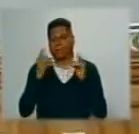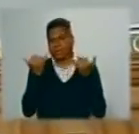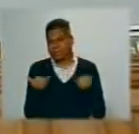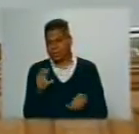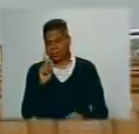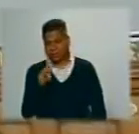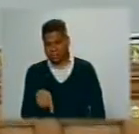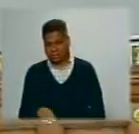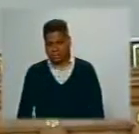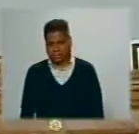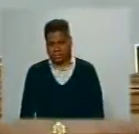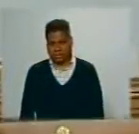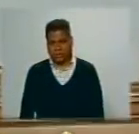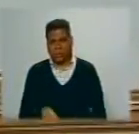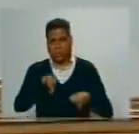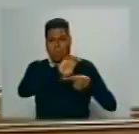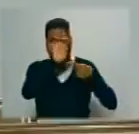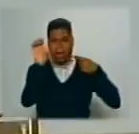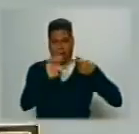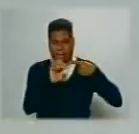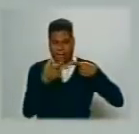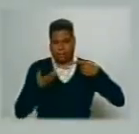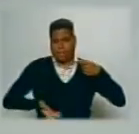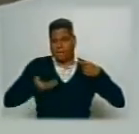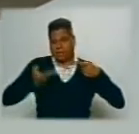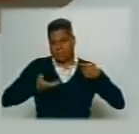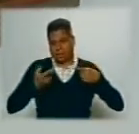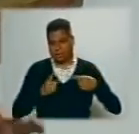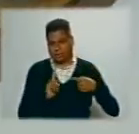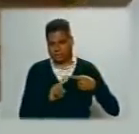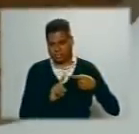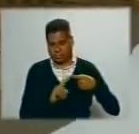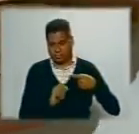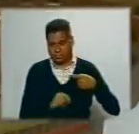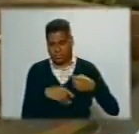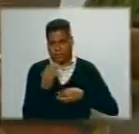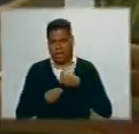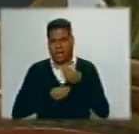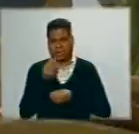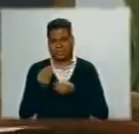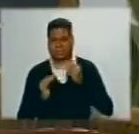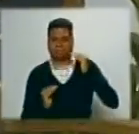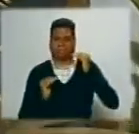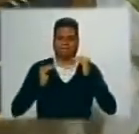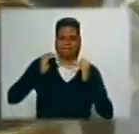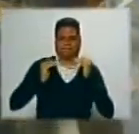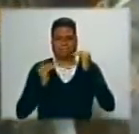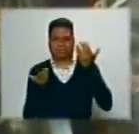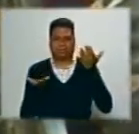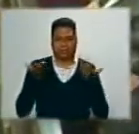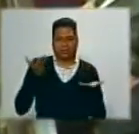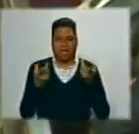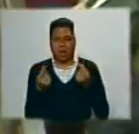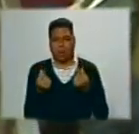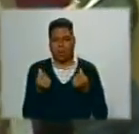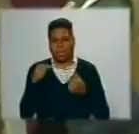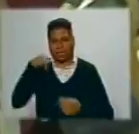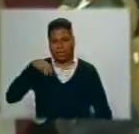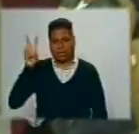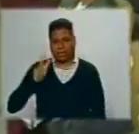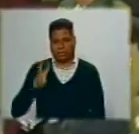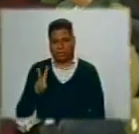eso, como un elemento fundamental para estabilizar la economía del país,